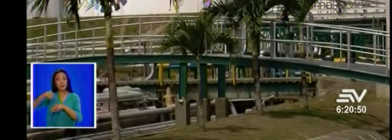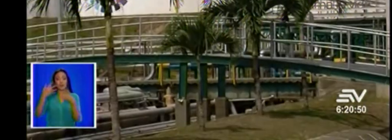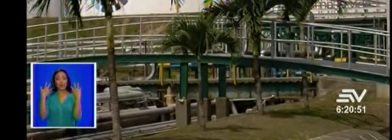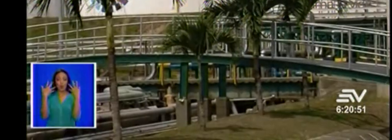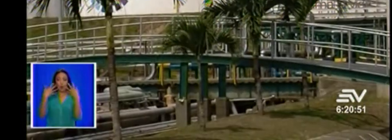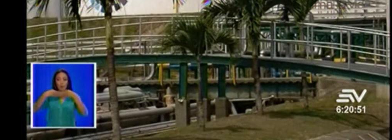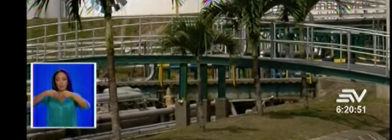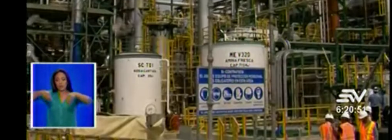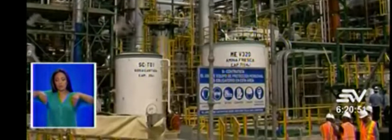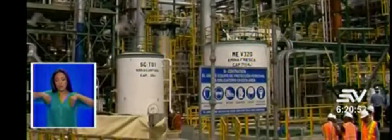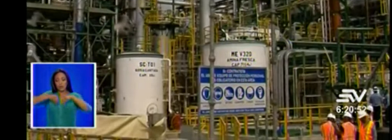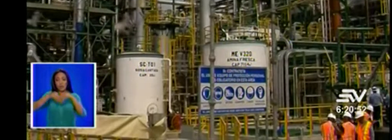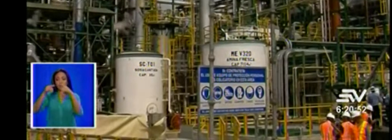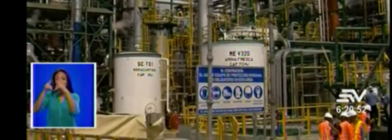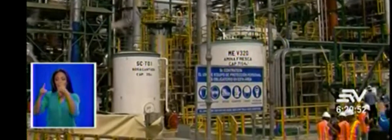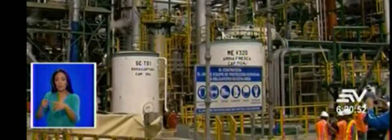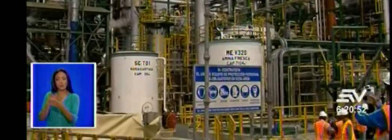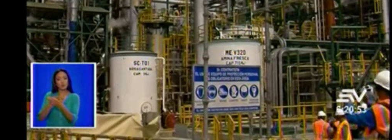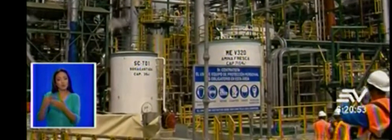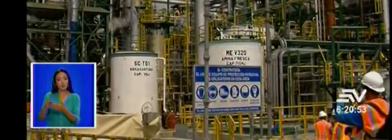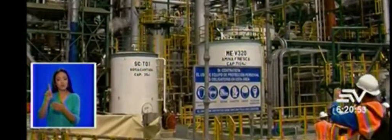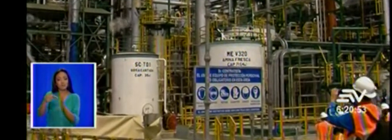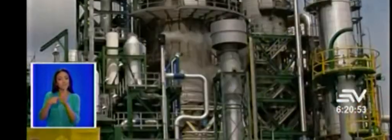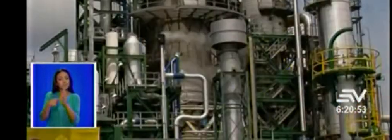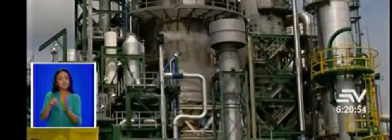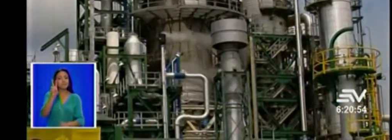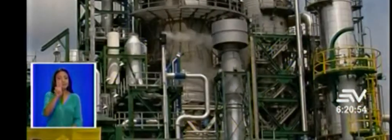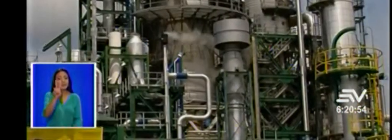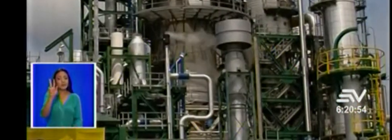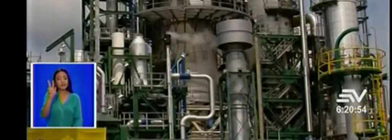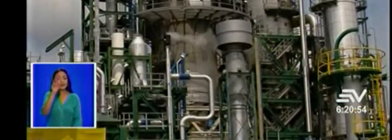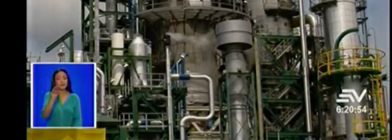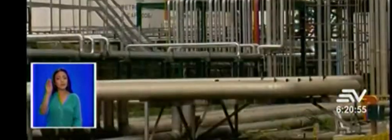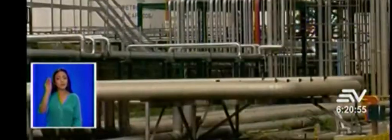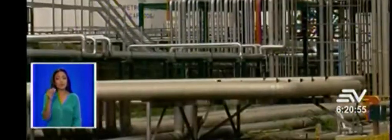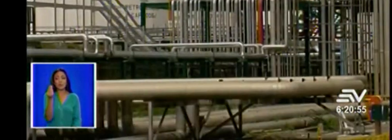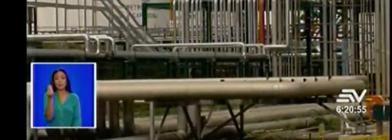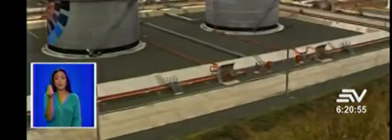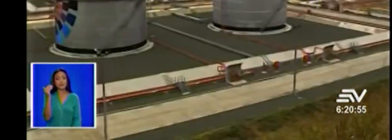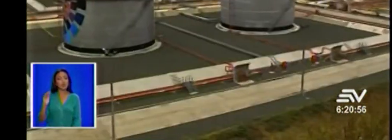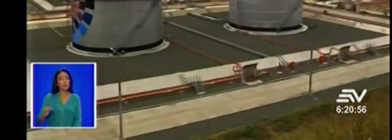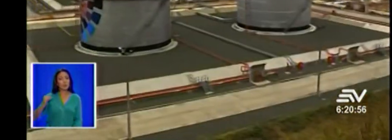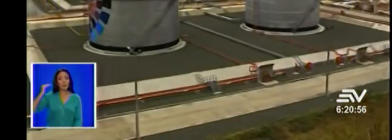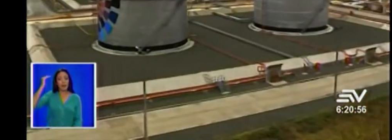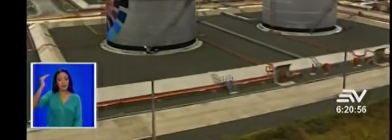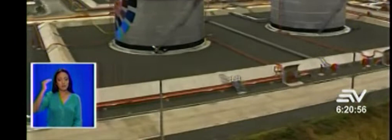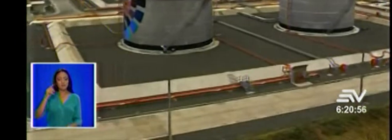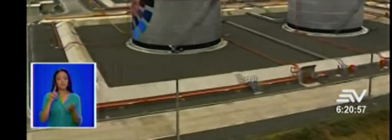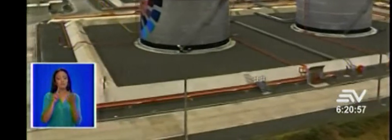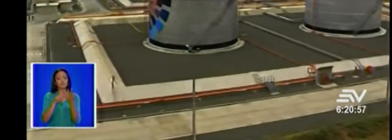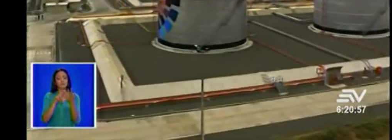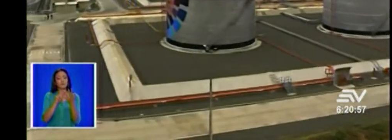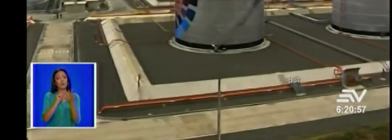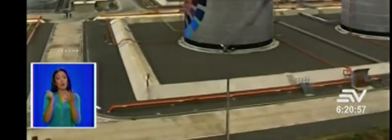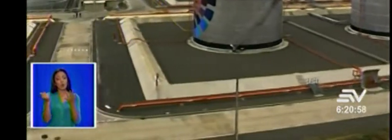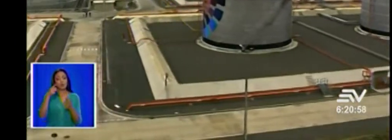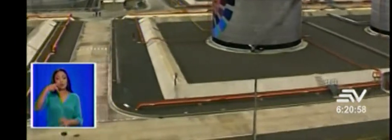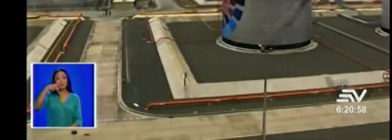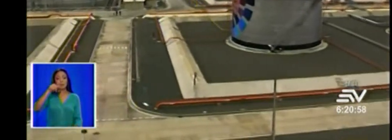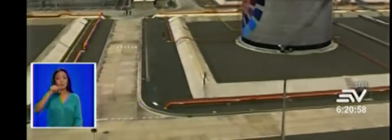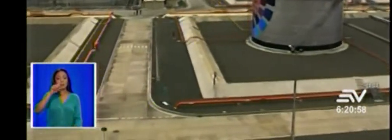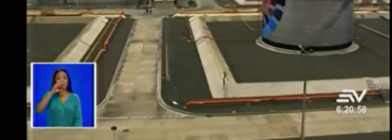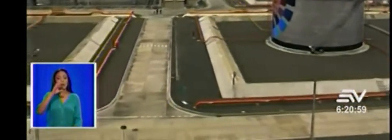vías, campamentos y otros, existe un 23% de sobreprecio. En el caso del poliducto Pascuales